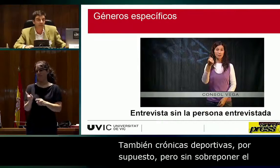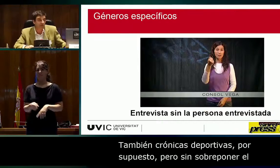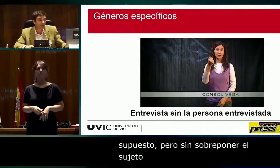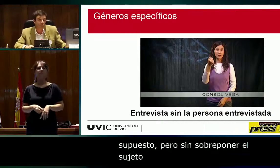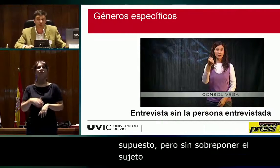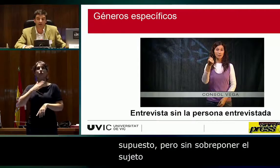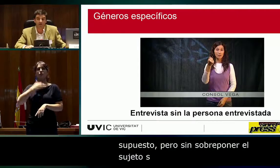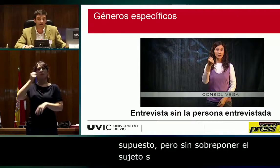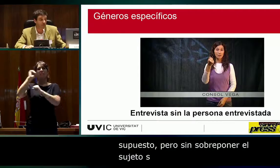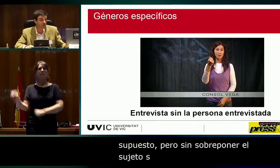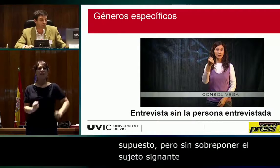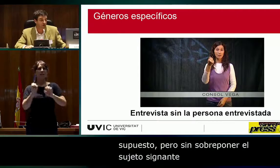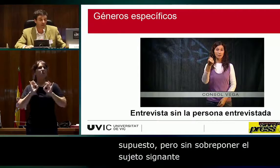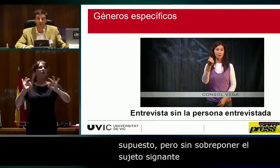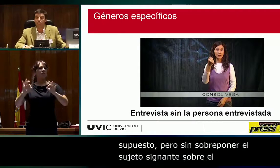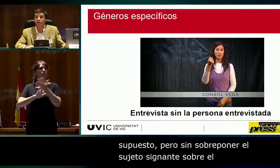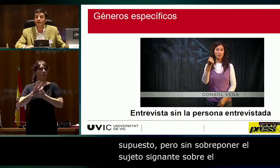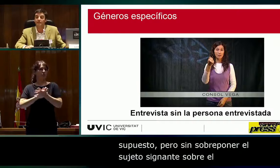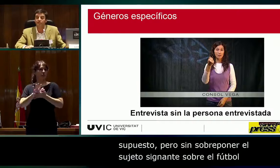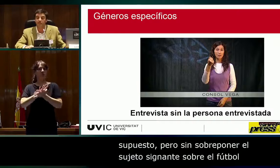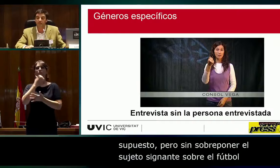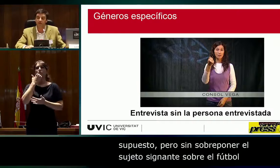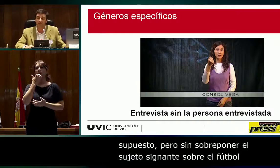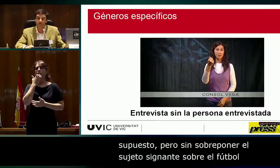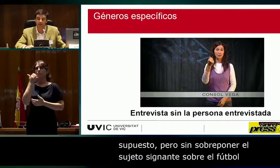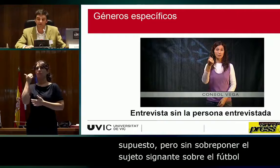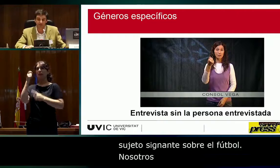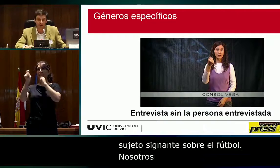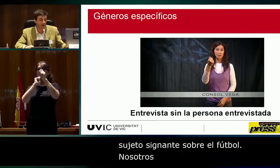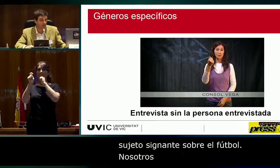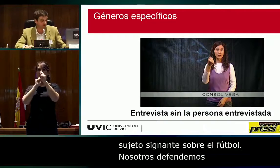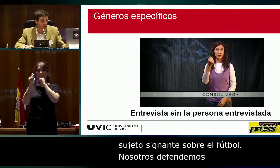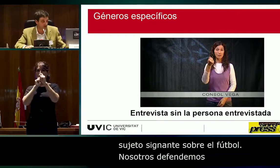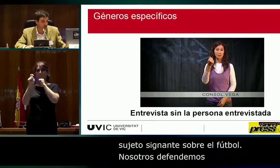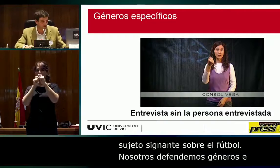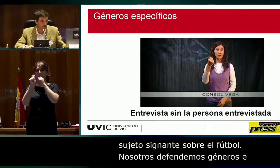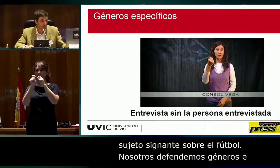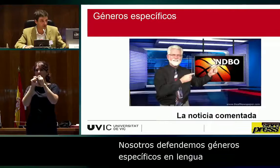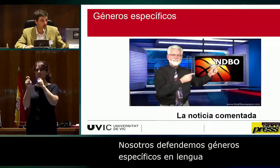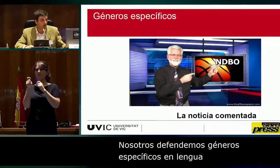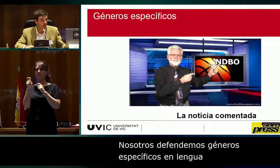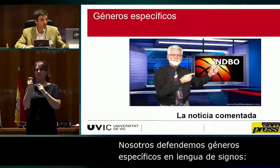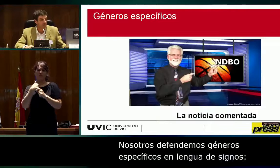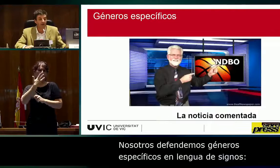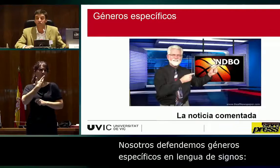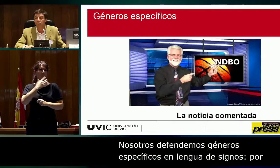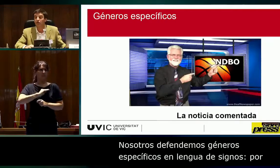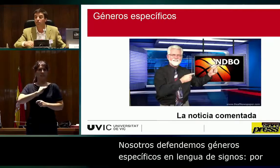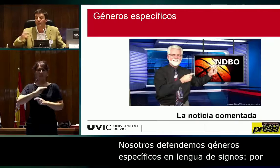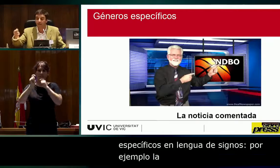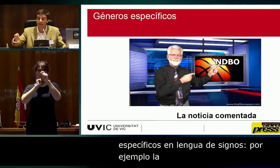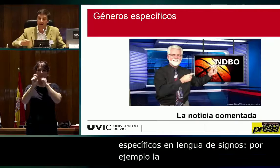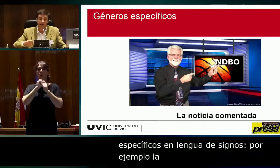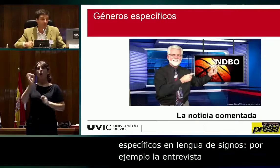géneros específicos en lengua de signos. Por ejemplo, la entrevista sin la persona entrevistada. documentada, es un género que conocemos, o la